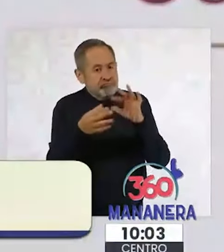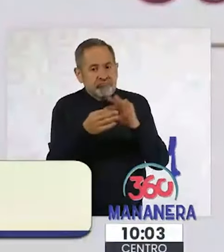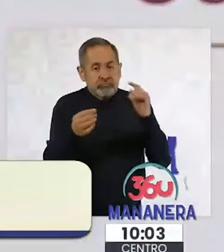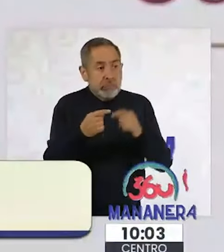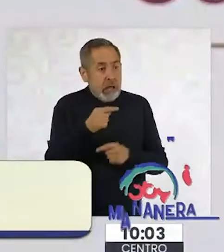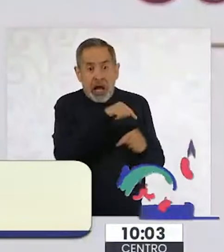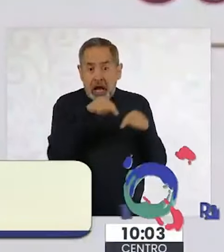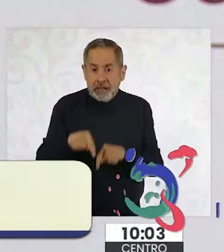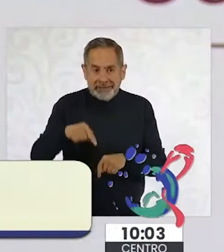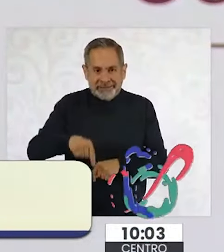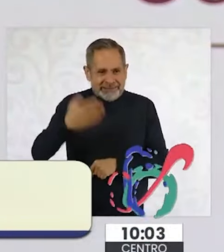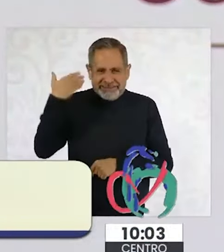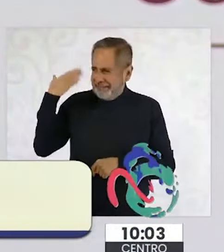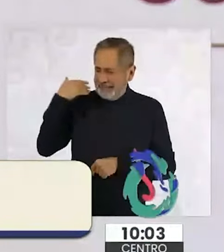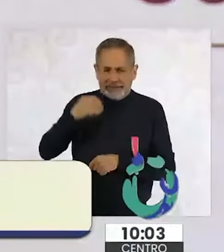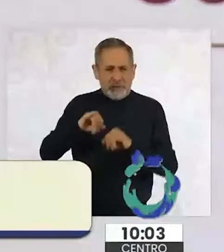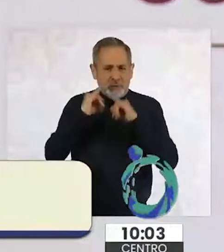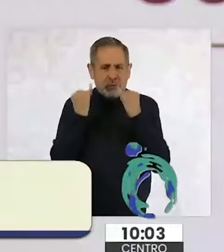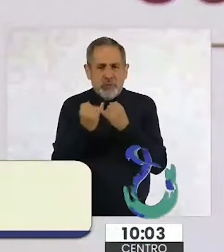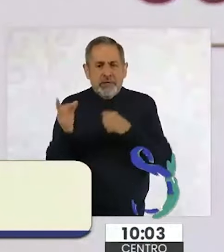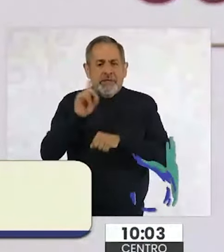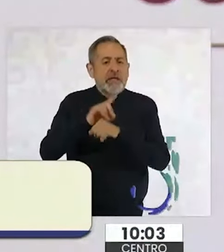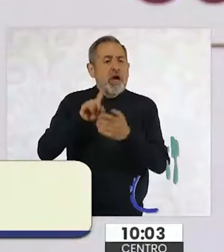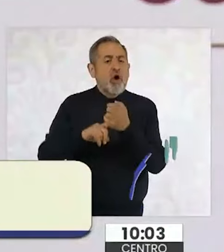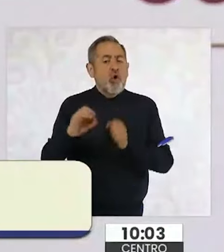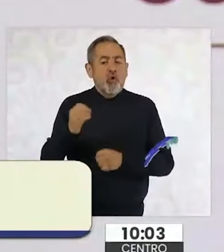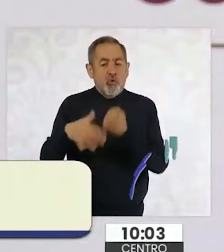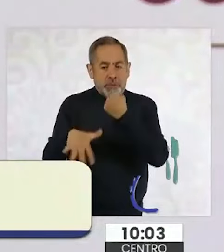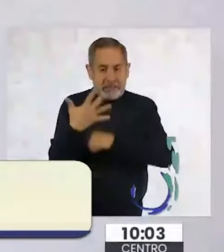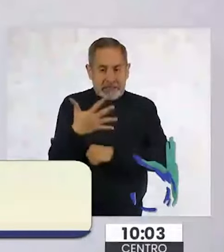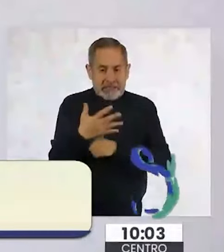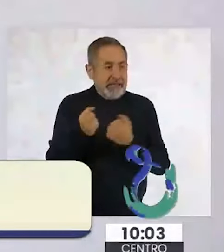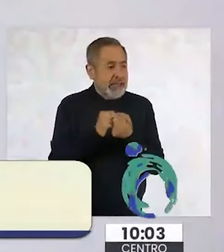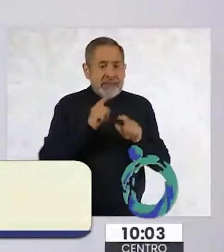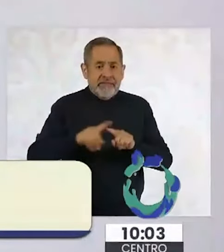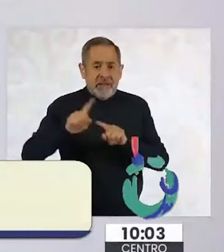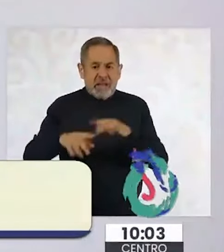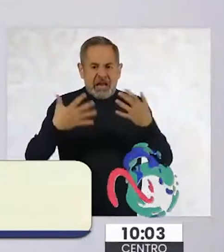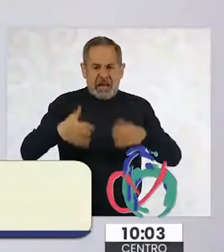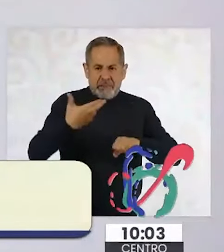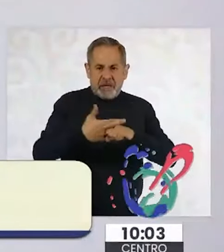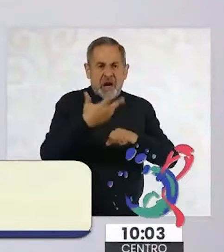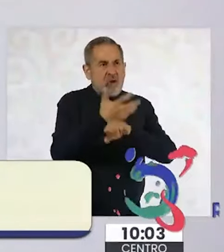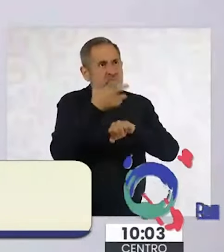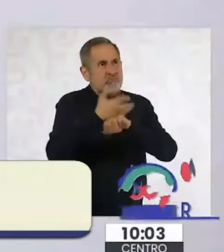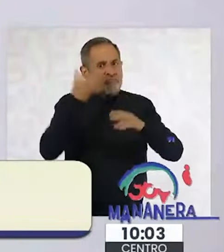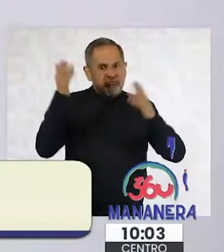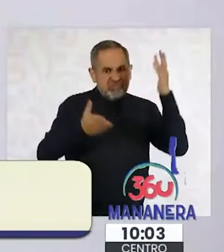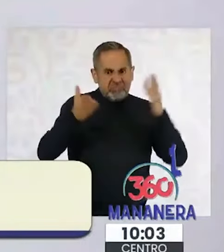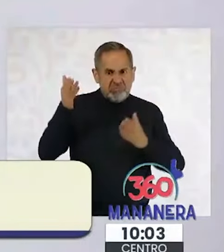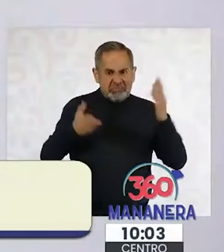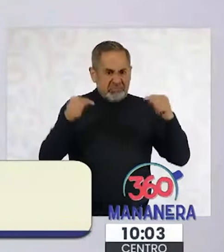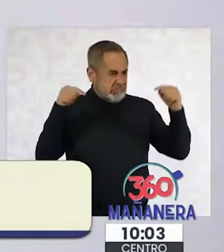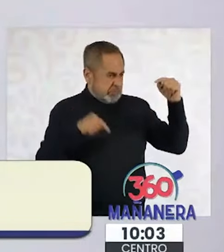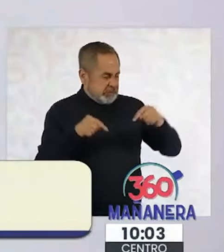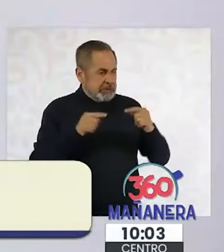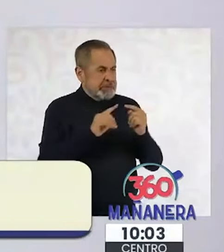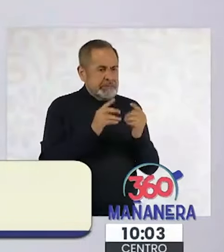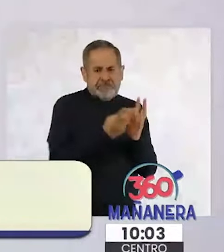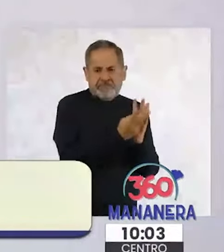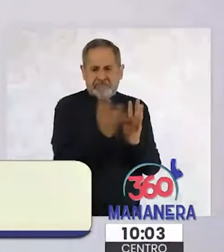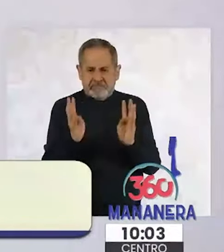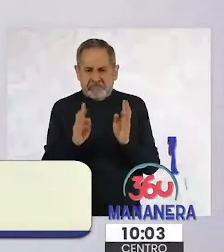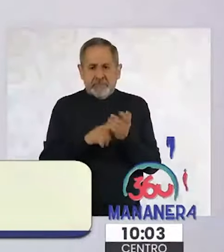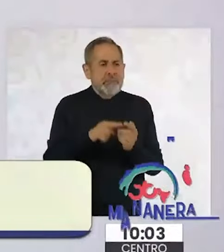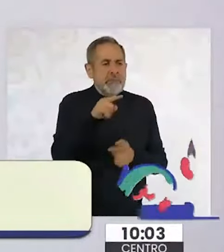tuvieron aquí en la reunión del 15 de octubre que tuvimos con varios empresarios y empresarias estadounidenses de la cámara